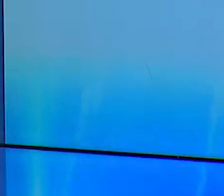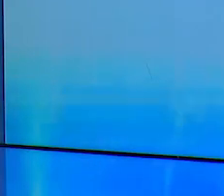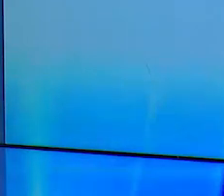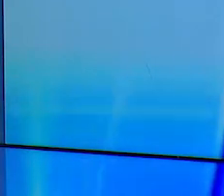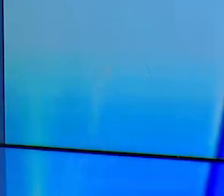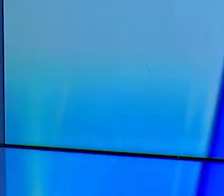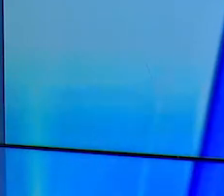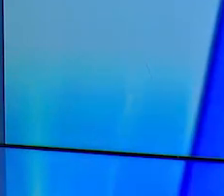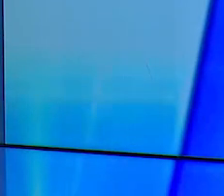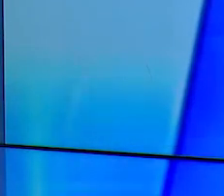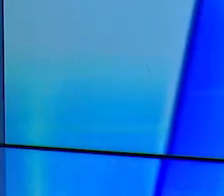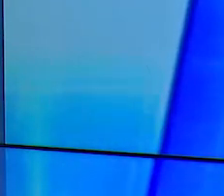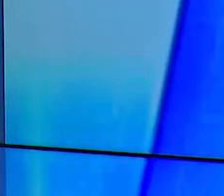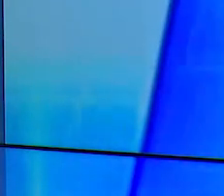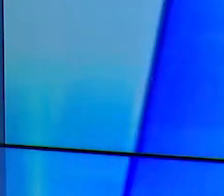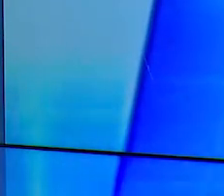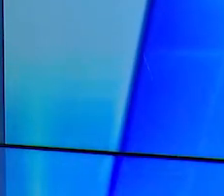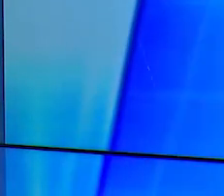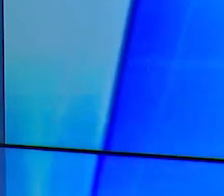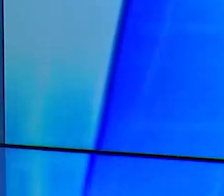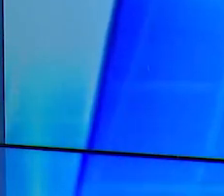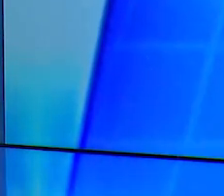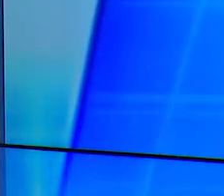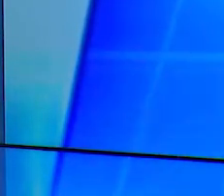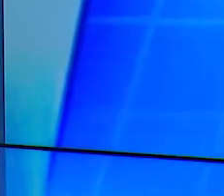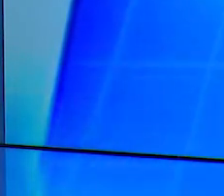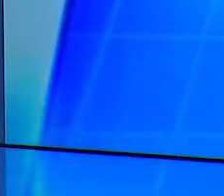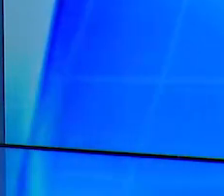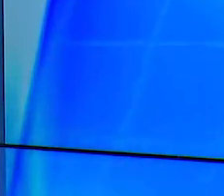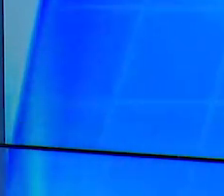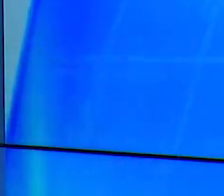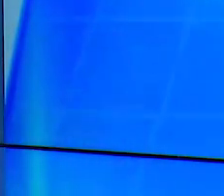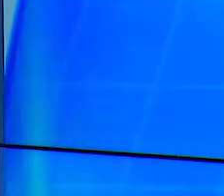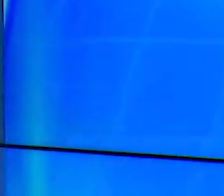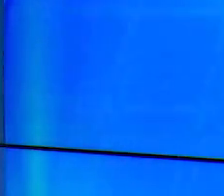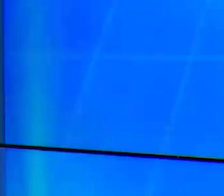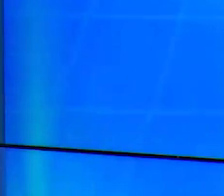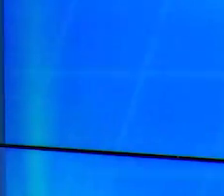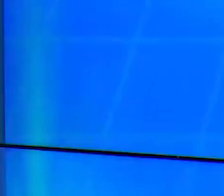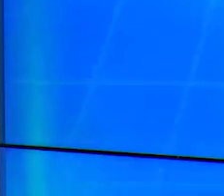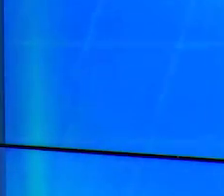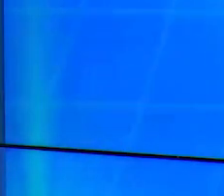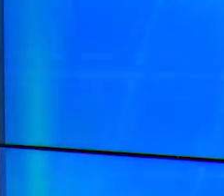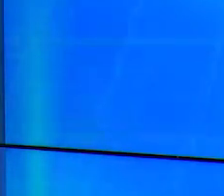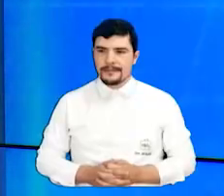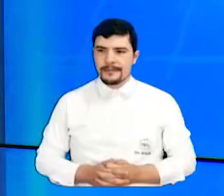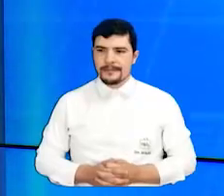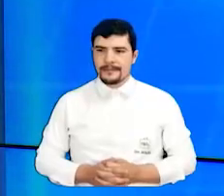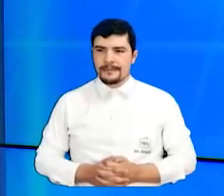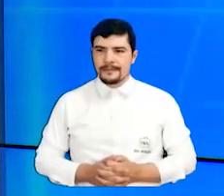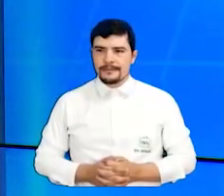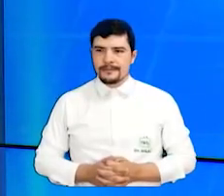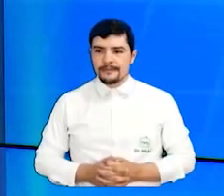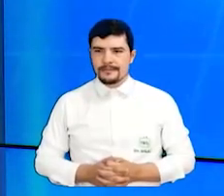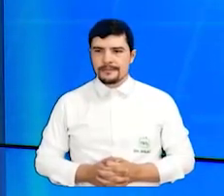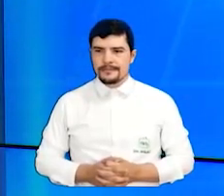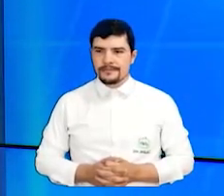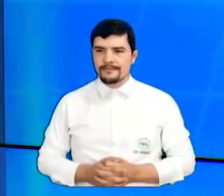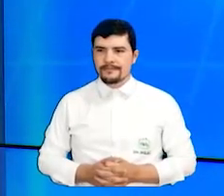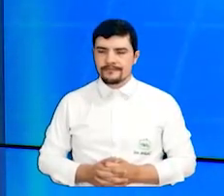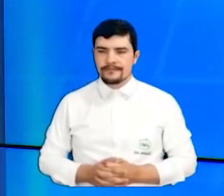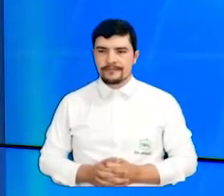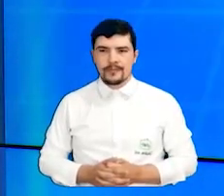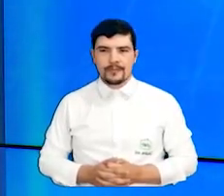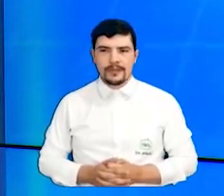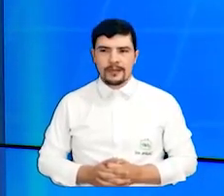y en el municipio vecino de lebrija las autoridades que implementaron una cabina que cumple la función de desinfectar y limpiar a